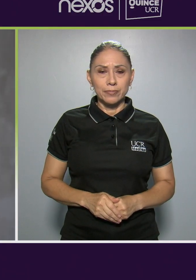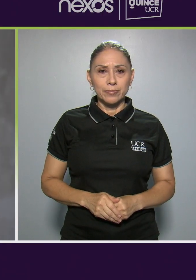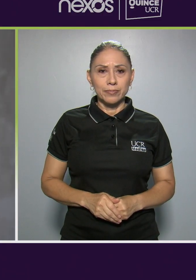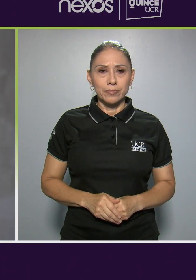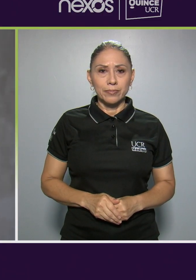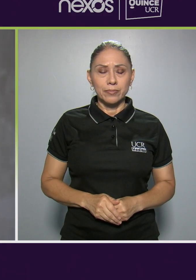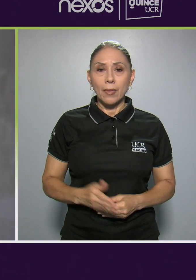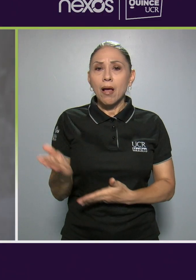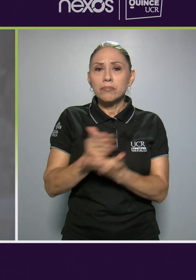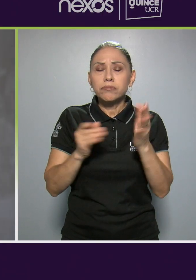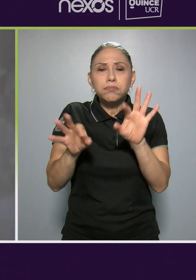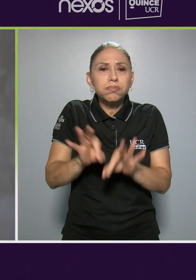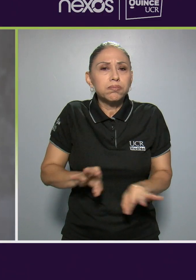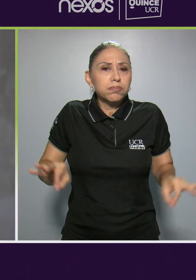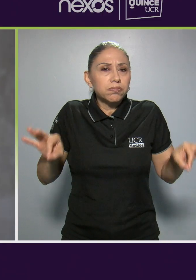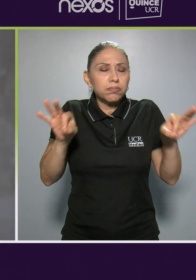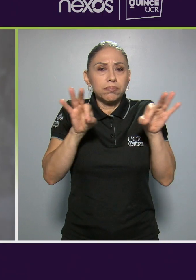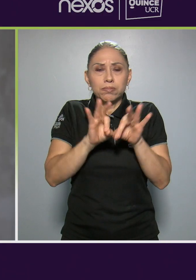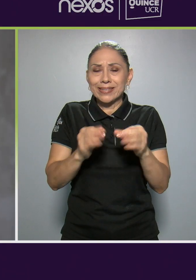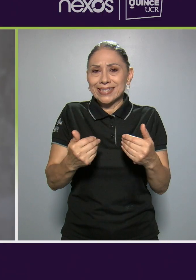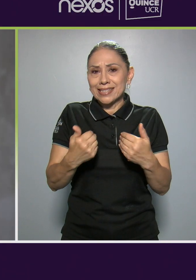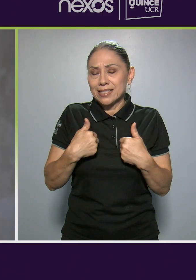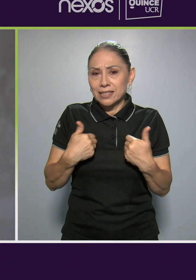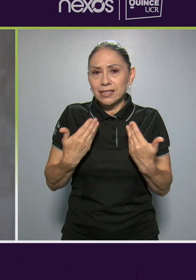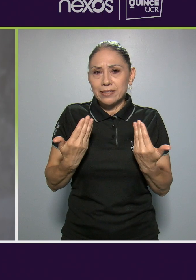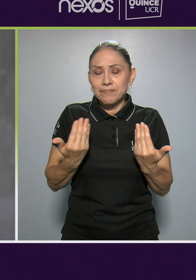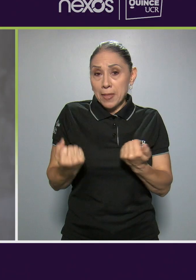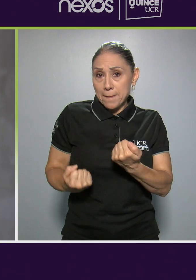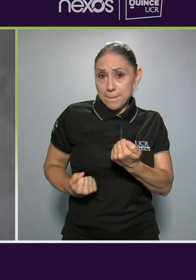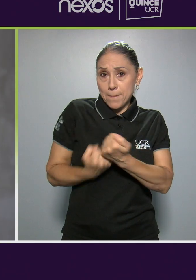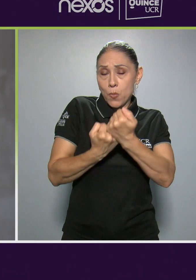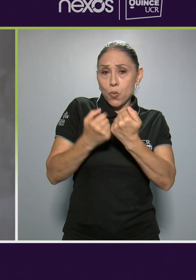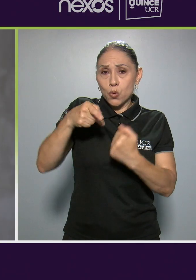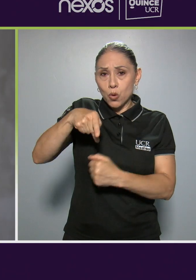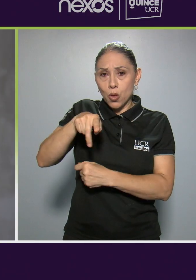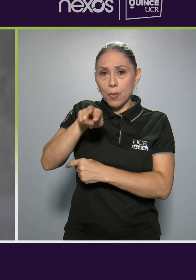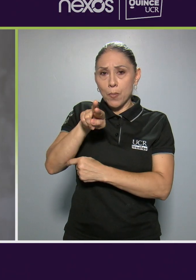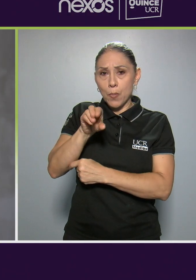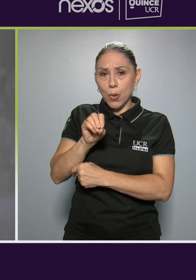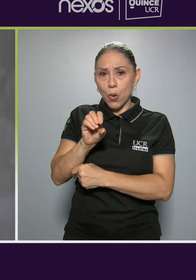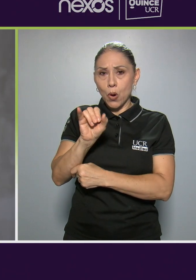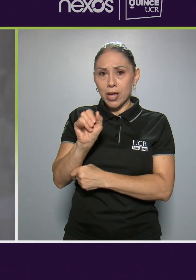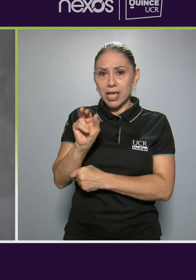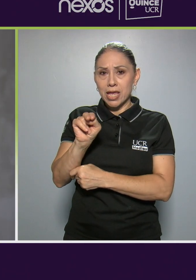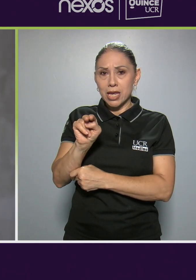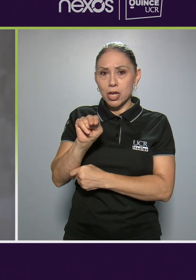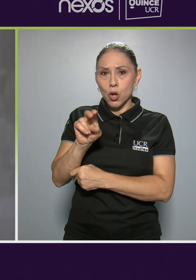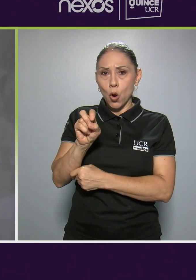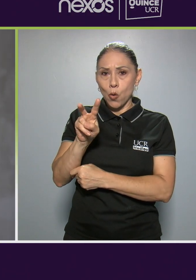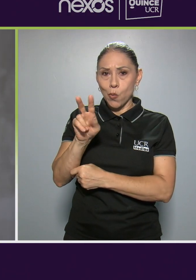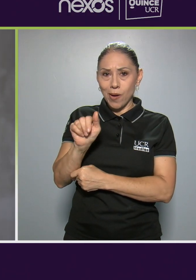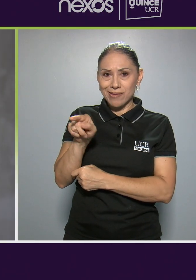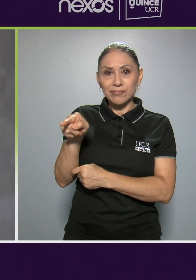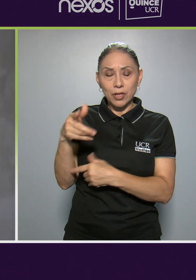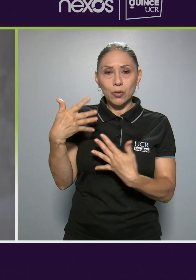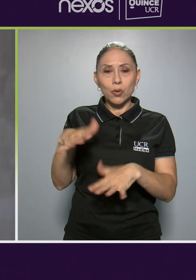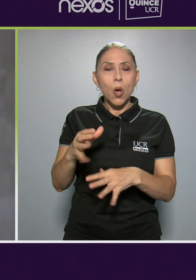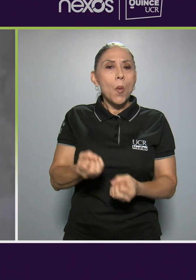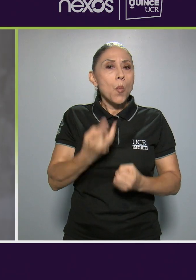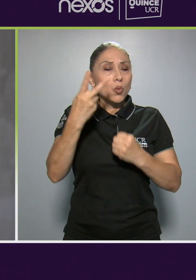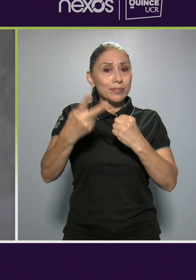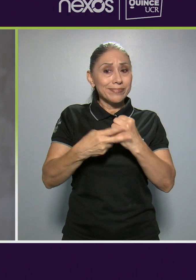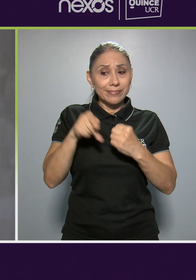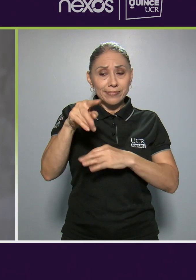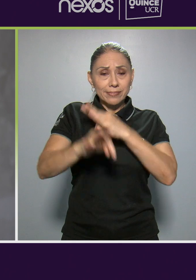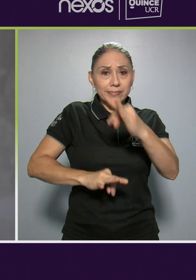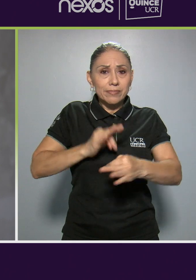Ha sido muy valioso el contar con el apoyo de Proinnova porque muchas veces este tipo de